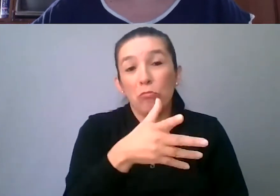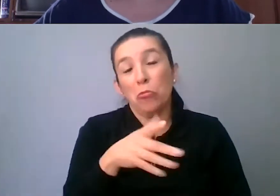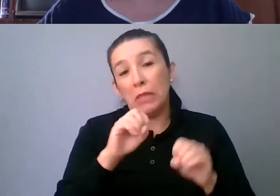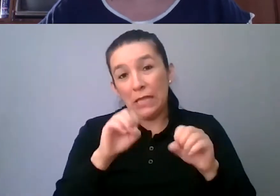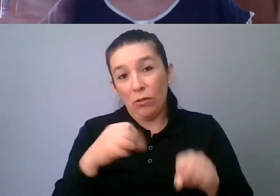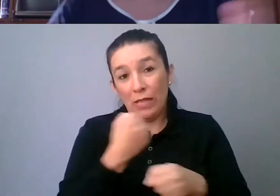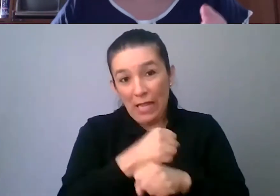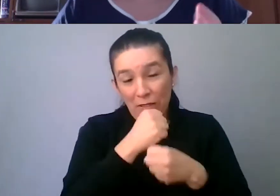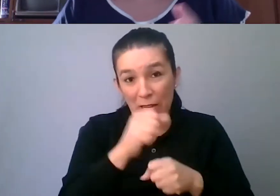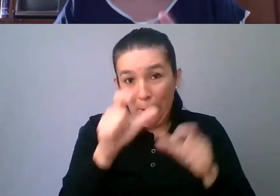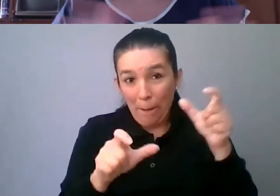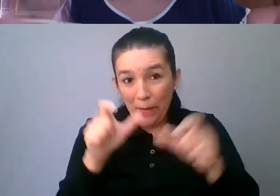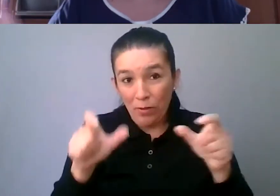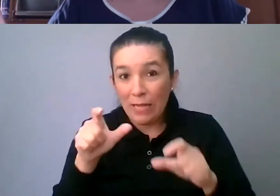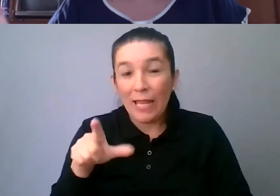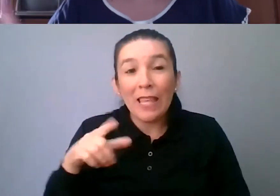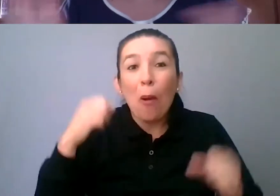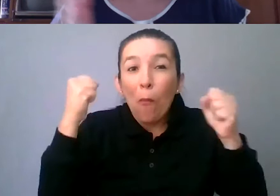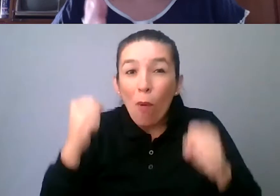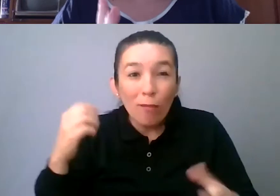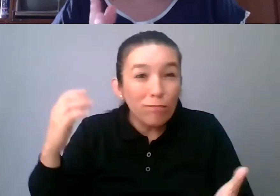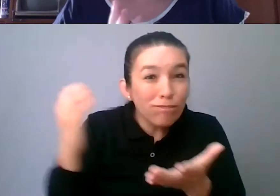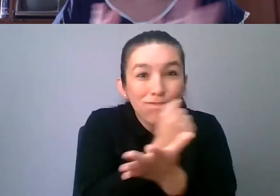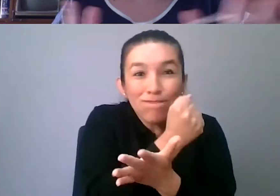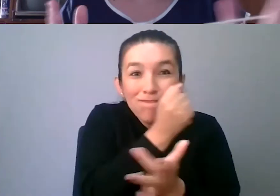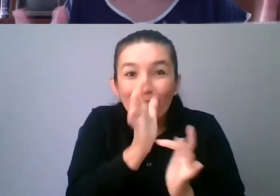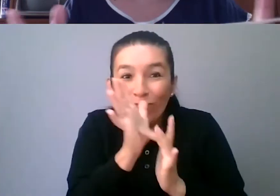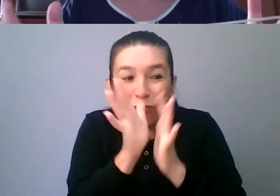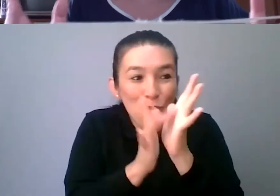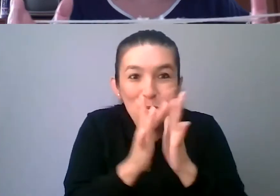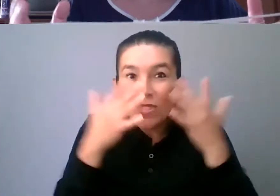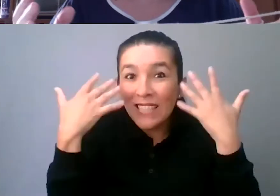a las personas que logran hacer la figura,